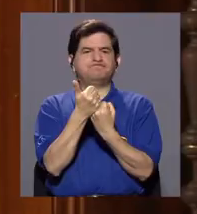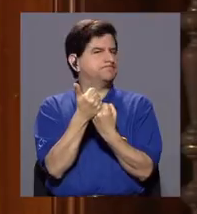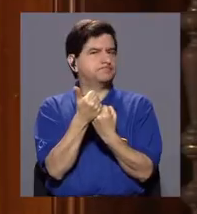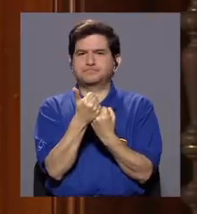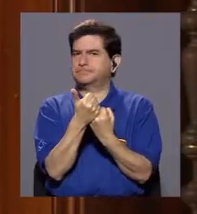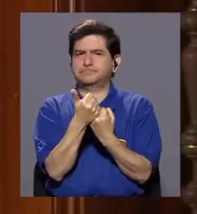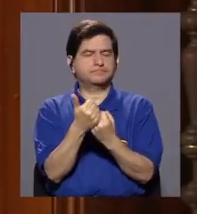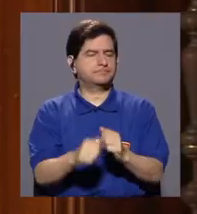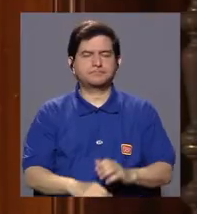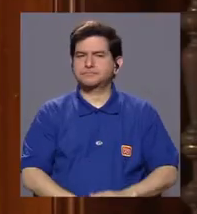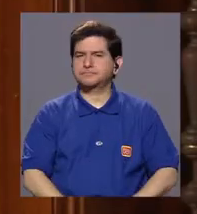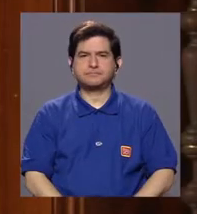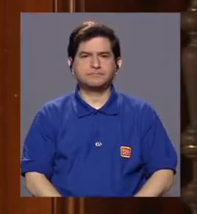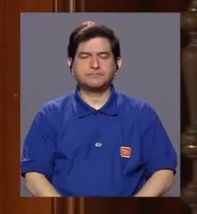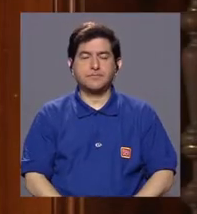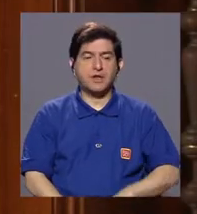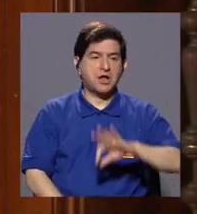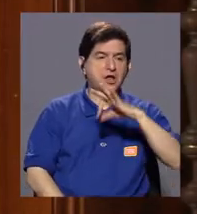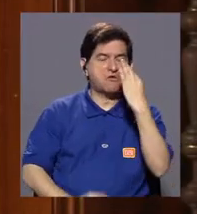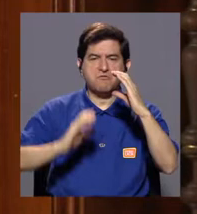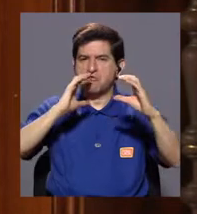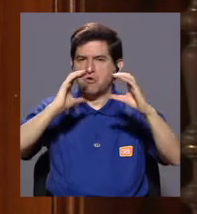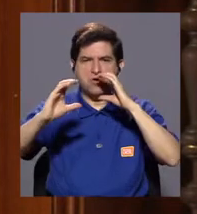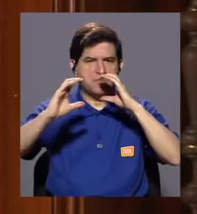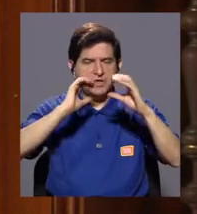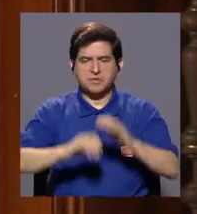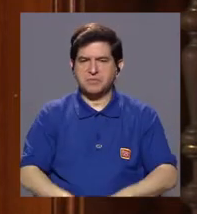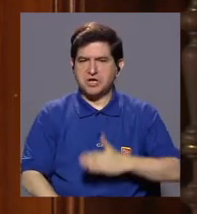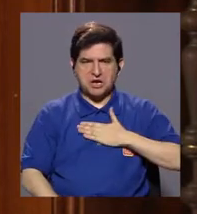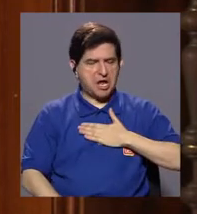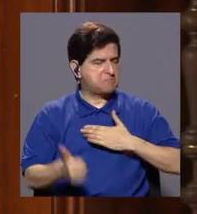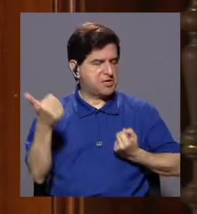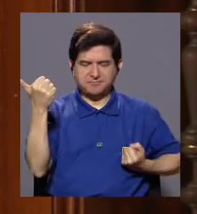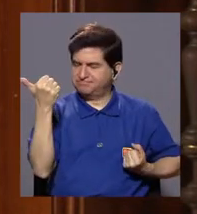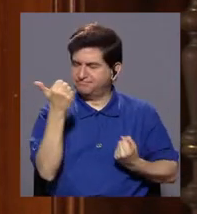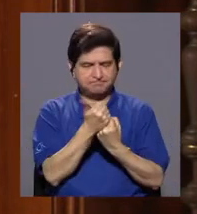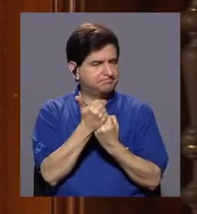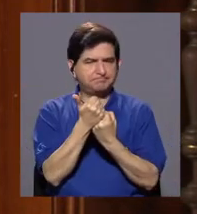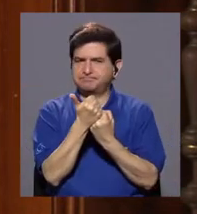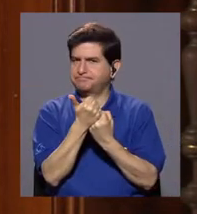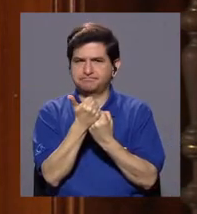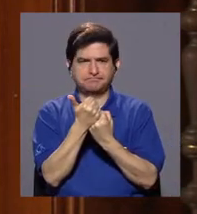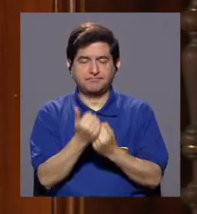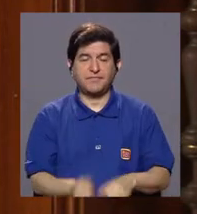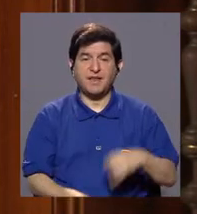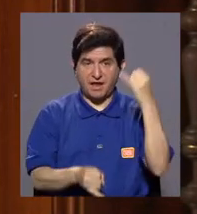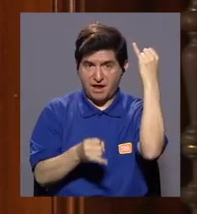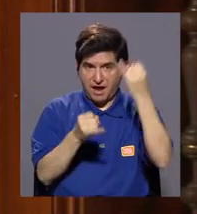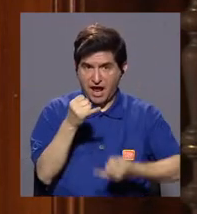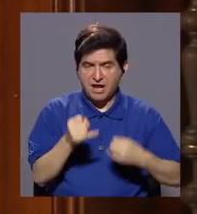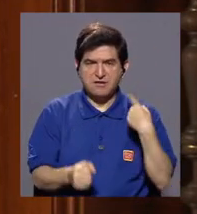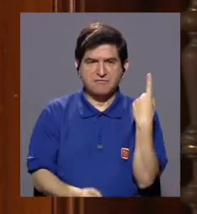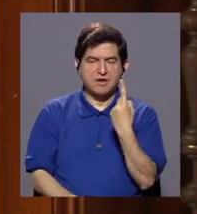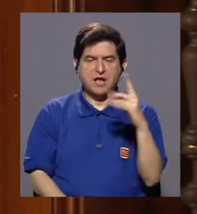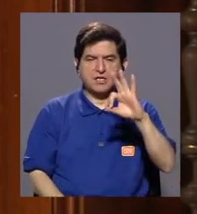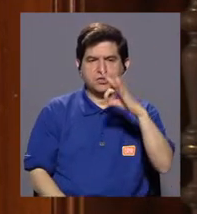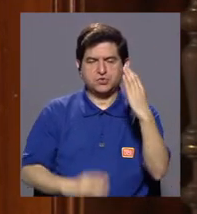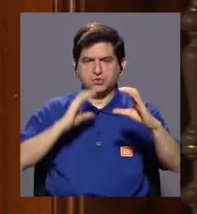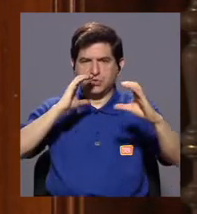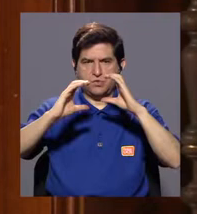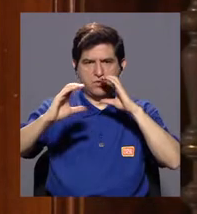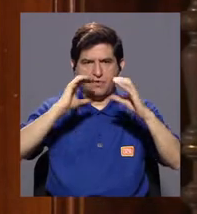apoyaron y los medios de comunicación no me apoyaron. Al final, el único medio